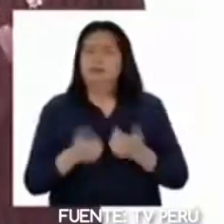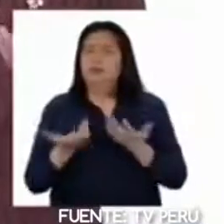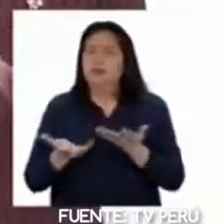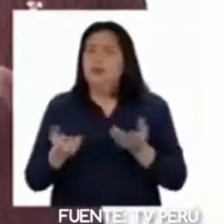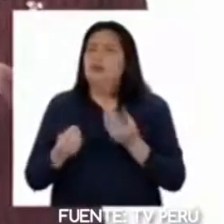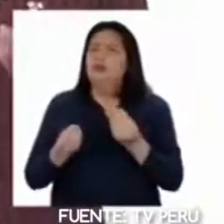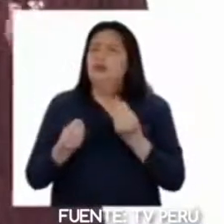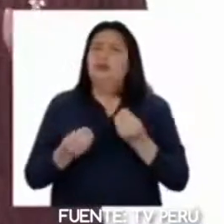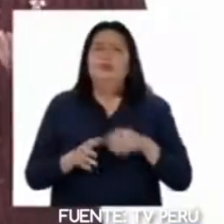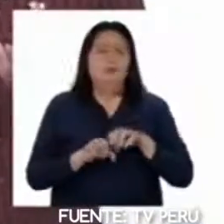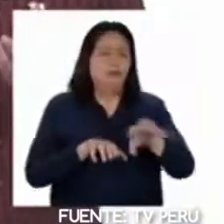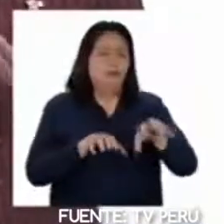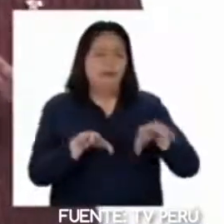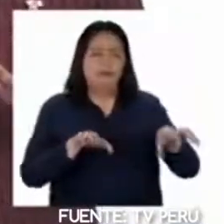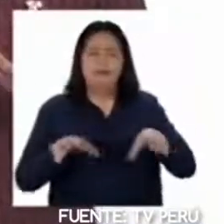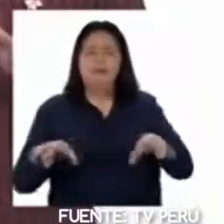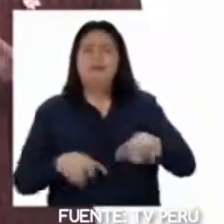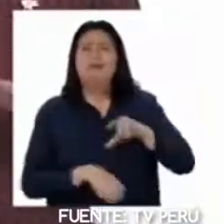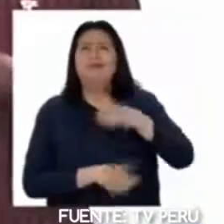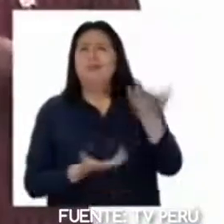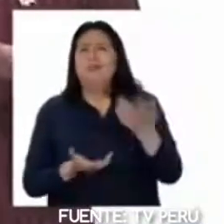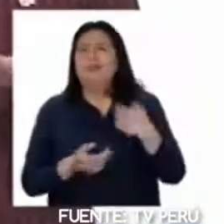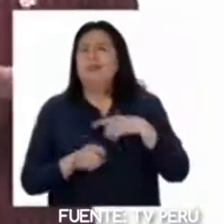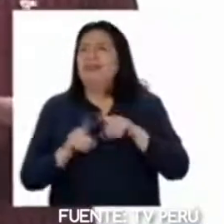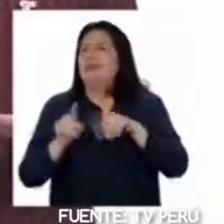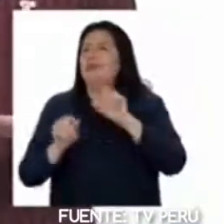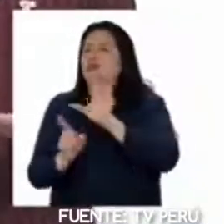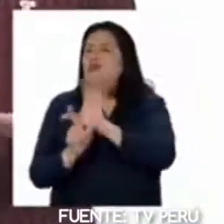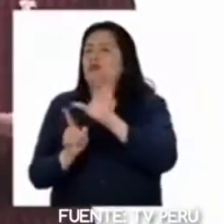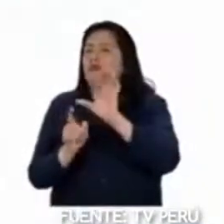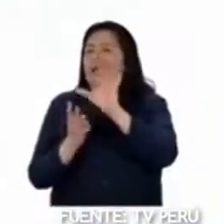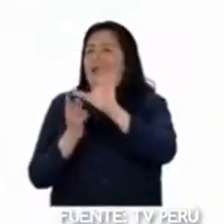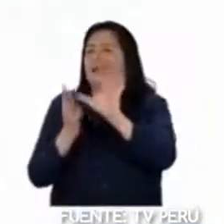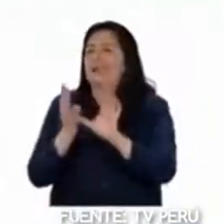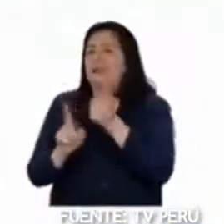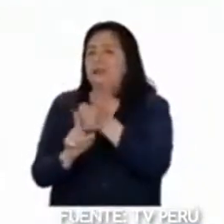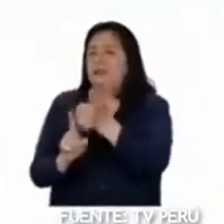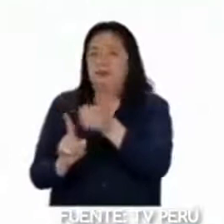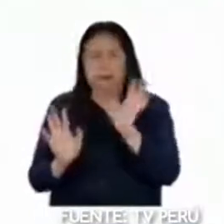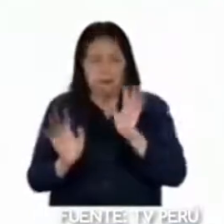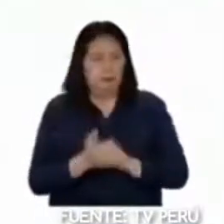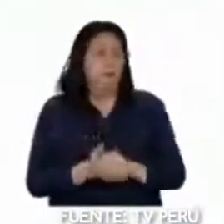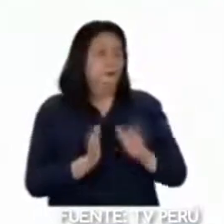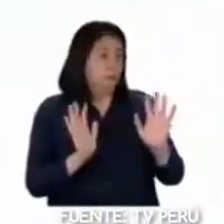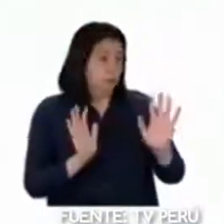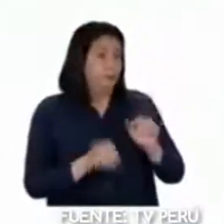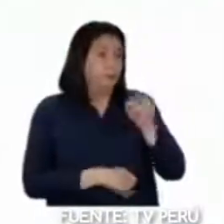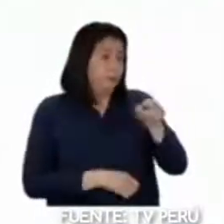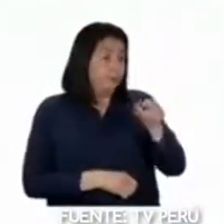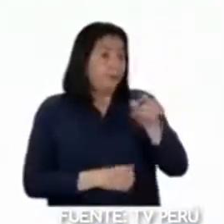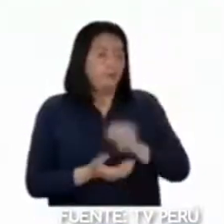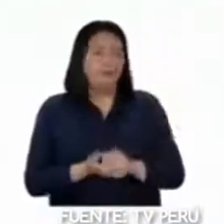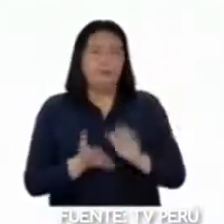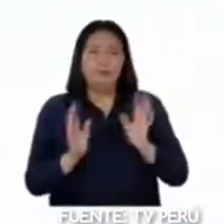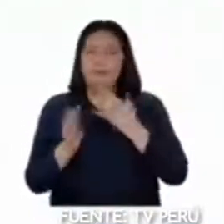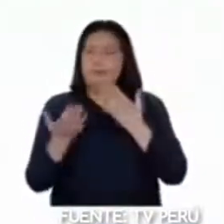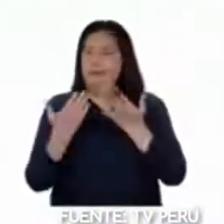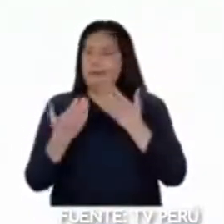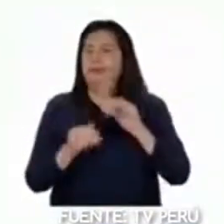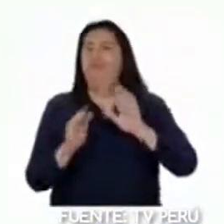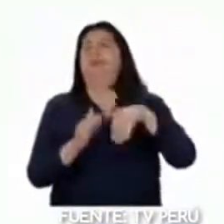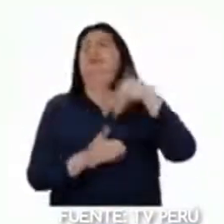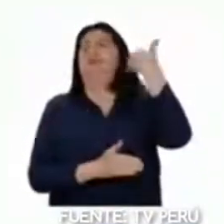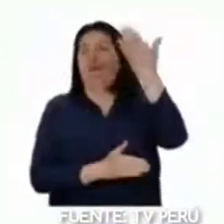cómo ésta se distribuye y organiza de acuerdo con ciertas características. Precisamente sobre eso hablaremos